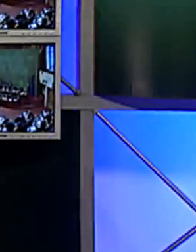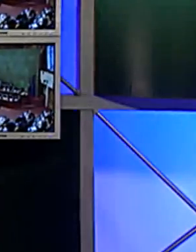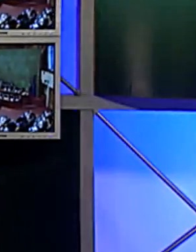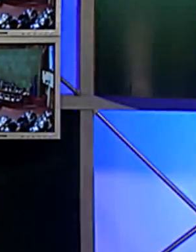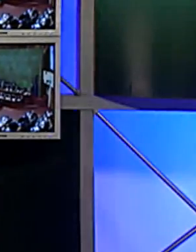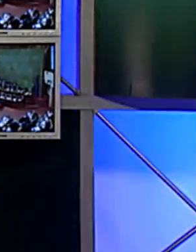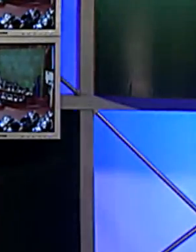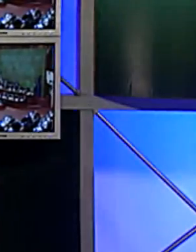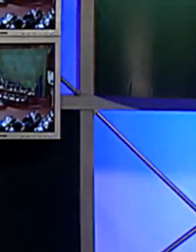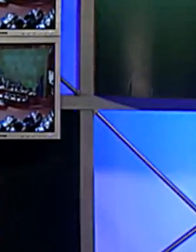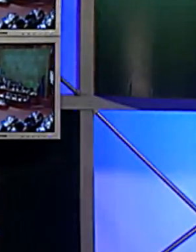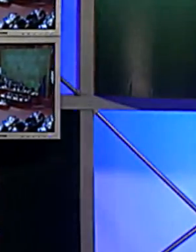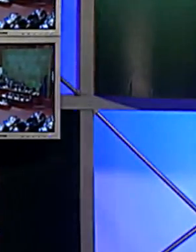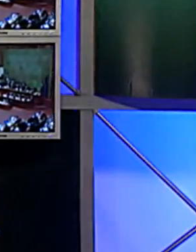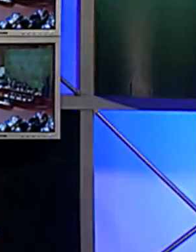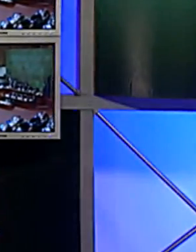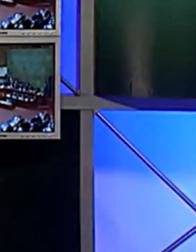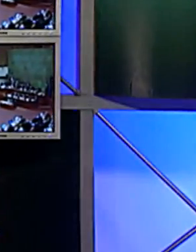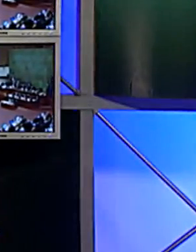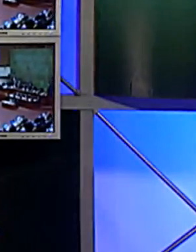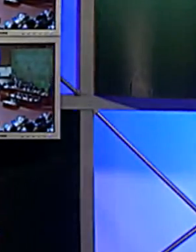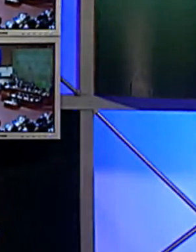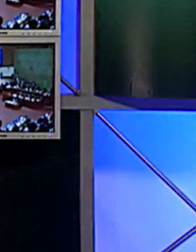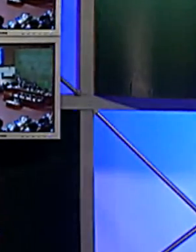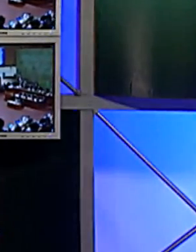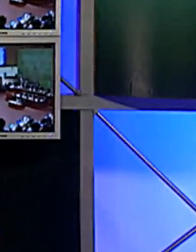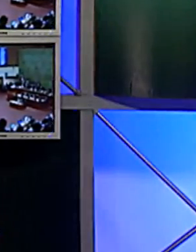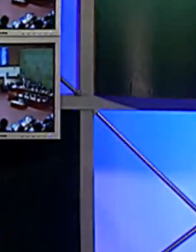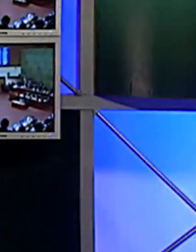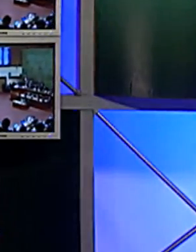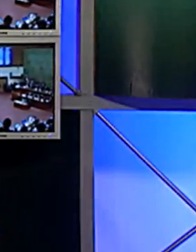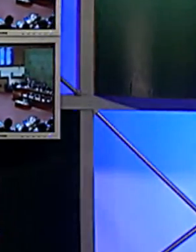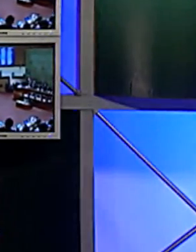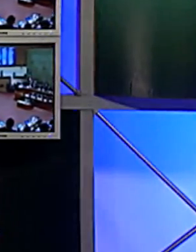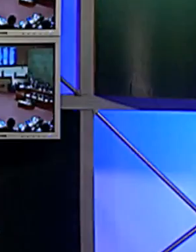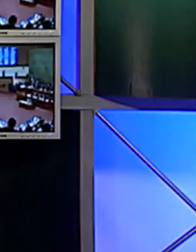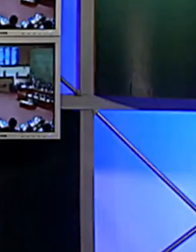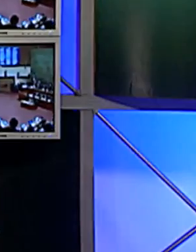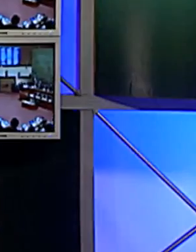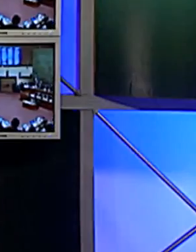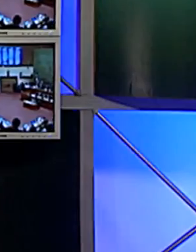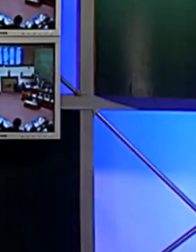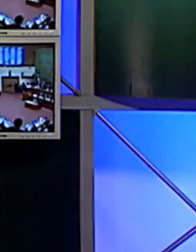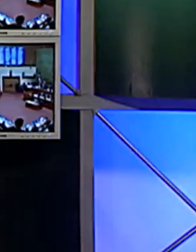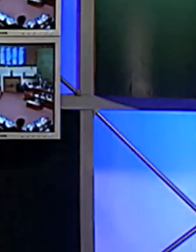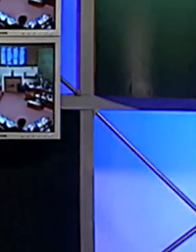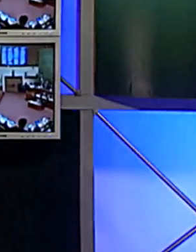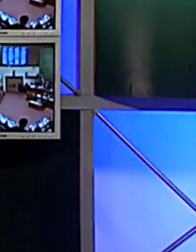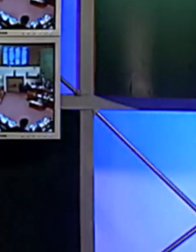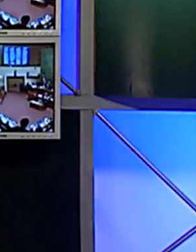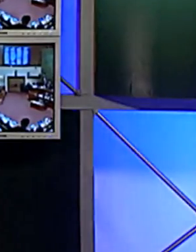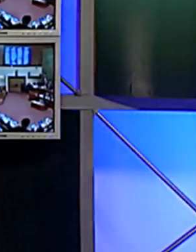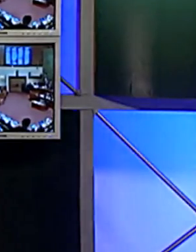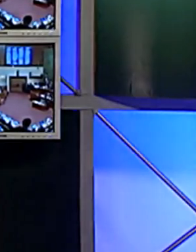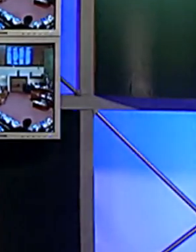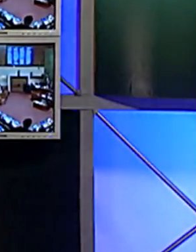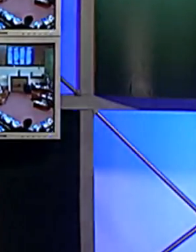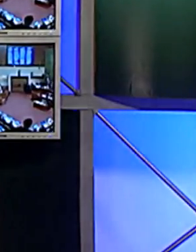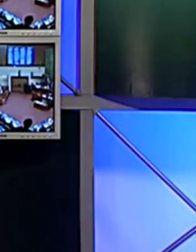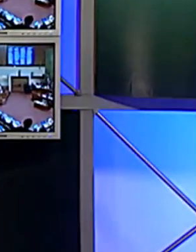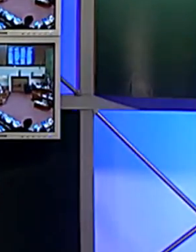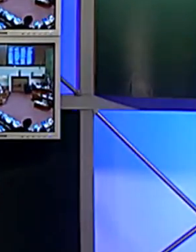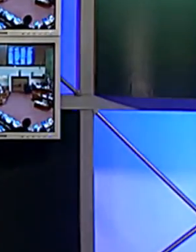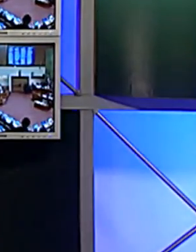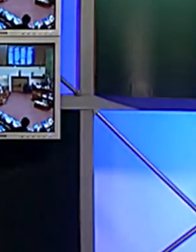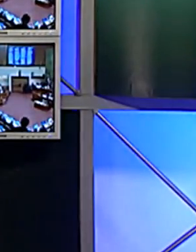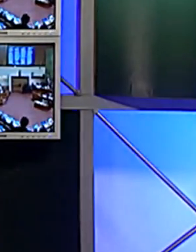El miércoles 14 de septiembre el trabajo en sala comenzó con el informe de comisión mixta recaída en la moción que busca regular el cobro del